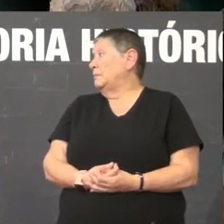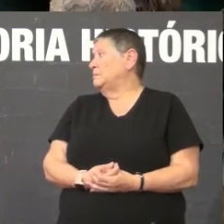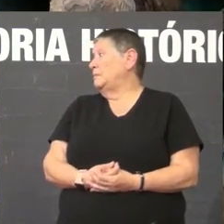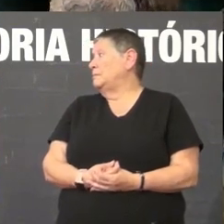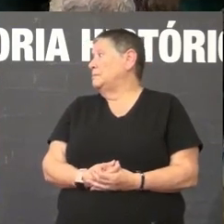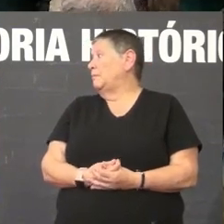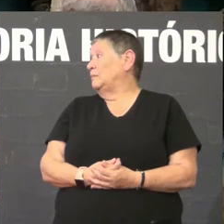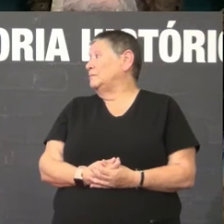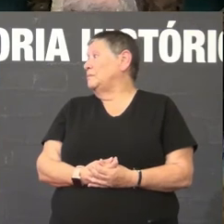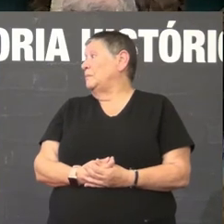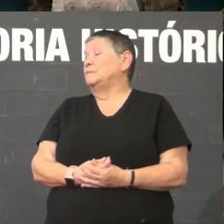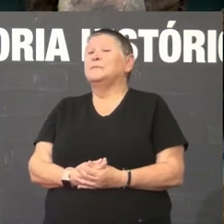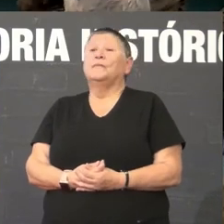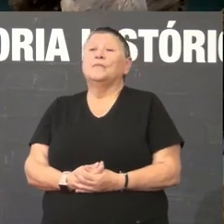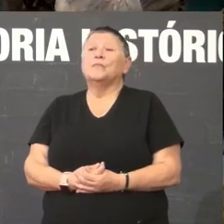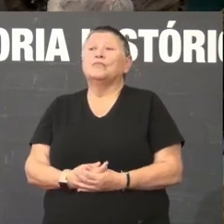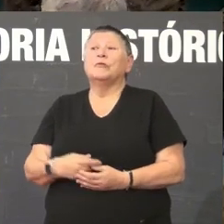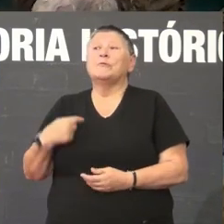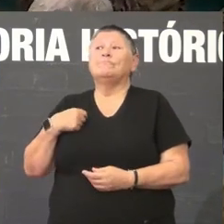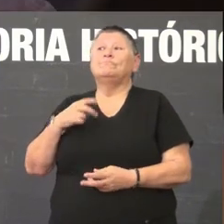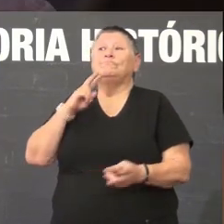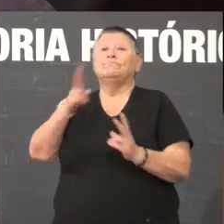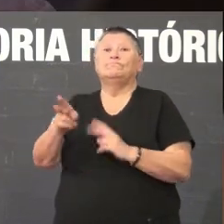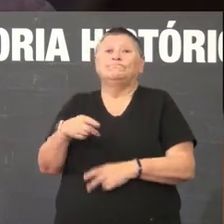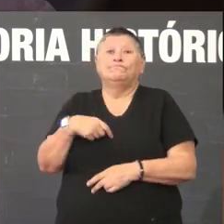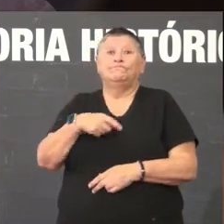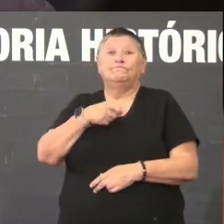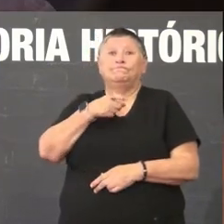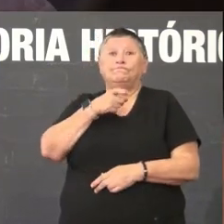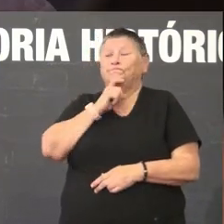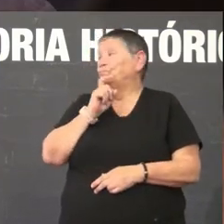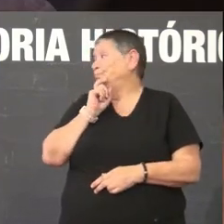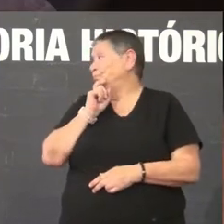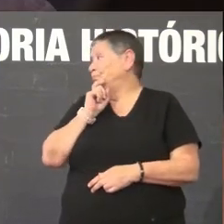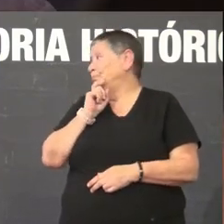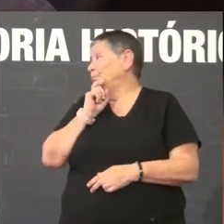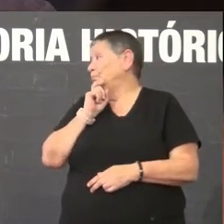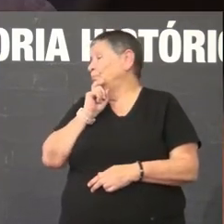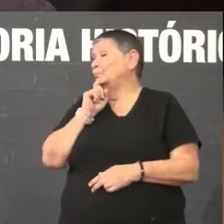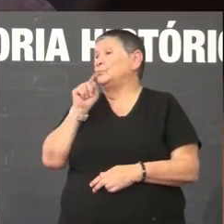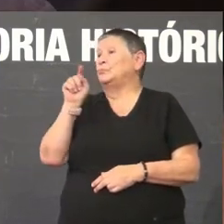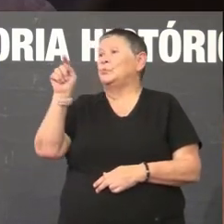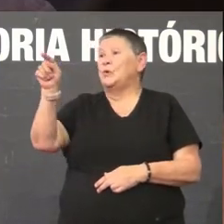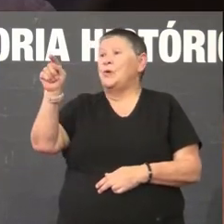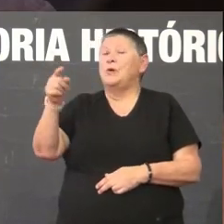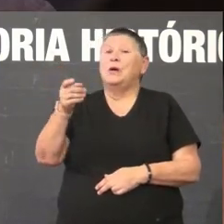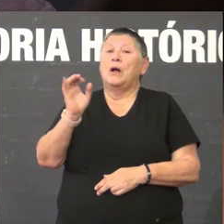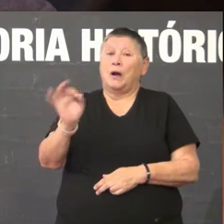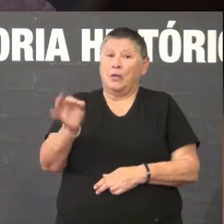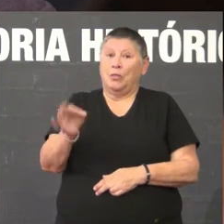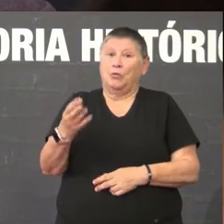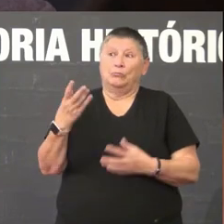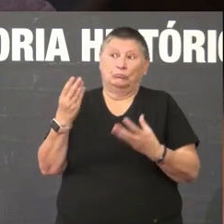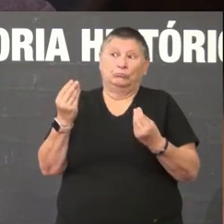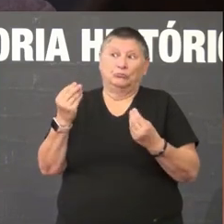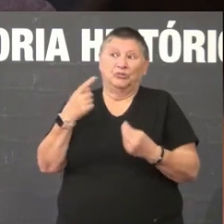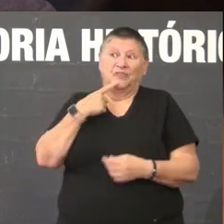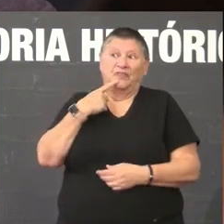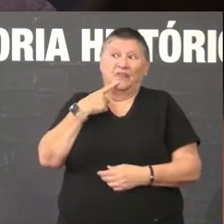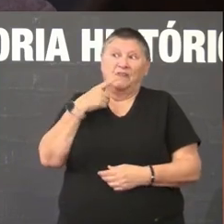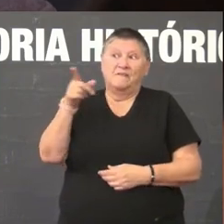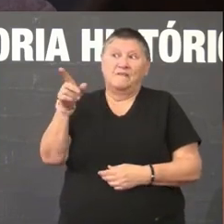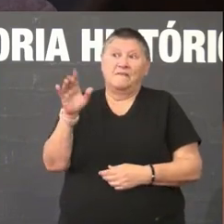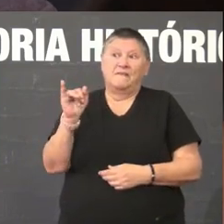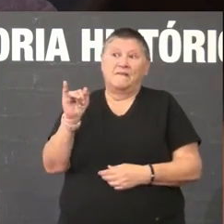Eu non sabería como responder a todo iso. Pareceme que tes moita razón no que dis, pero